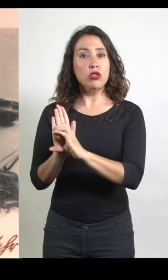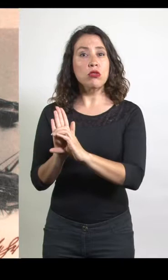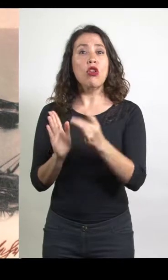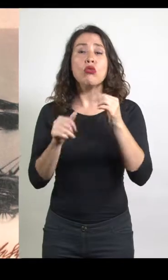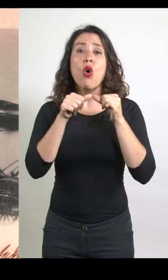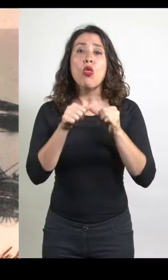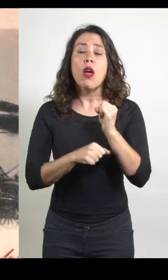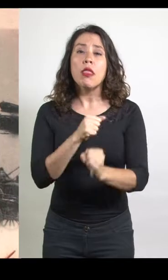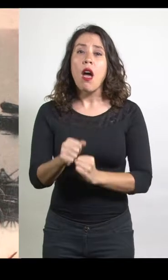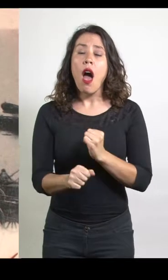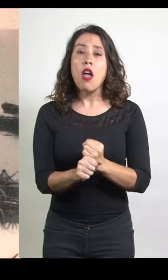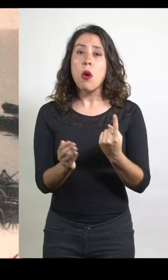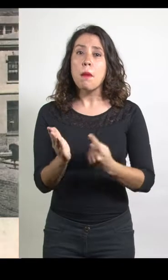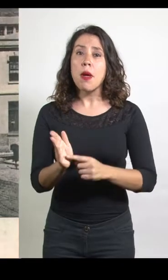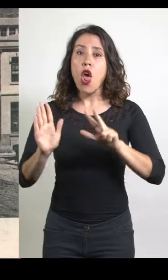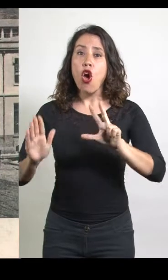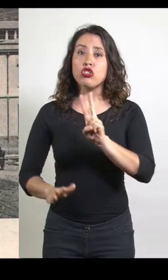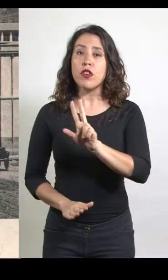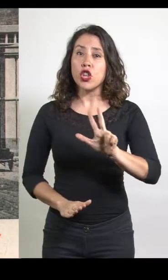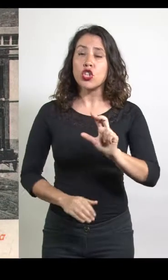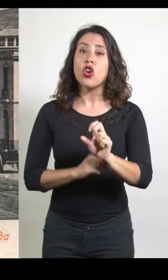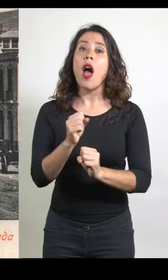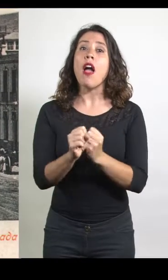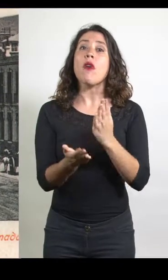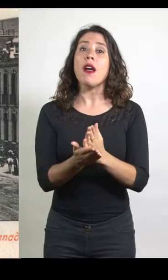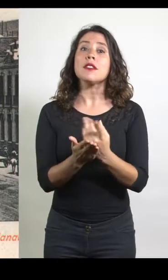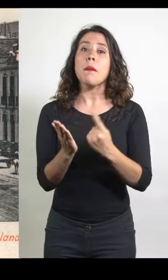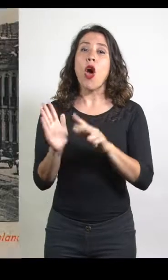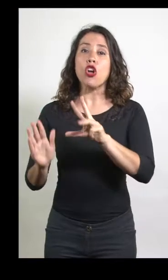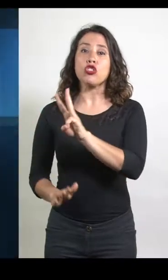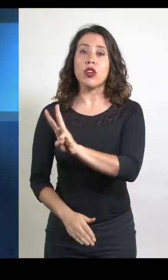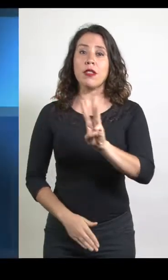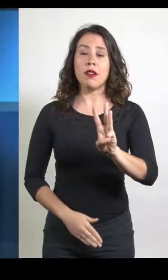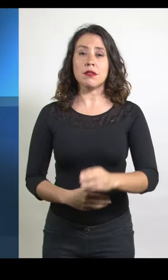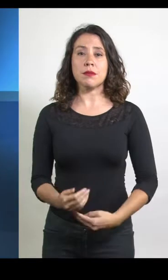solo rigió entre los años 1828 y 1833.